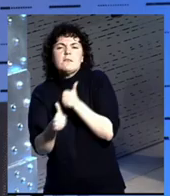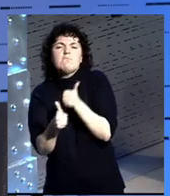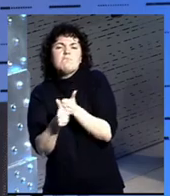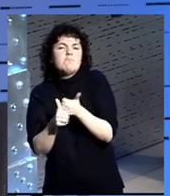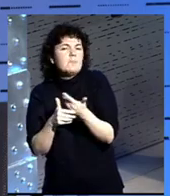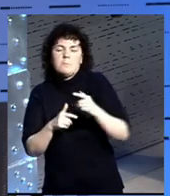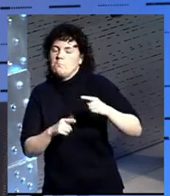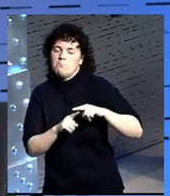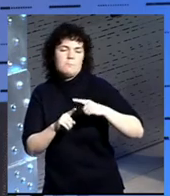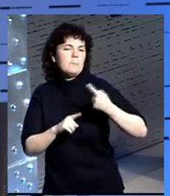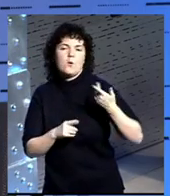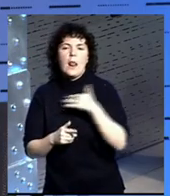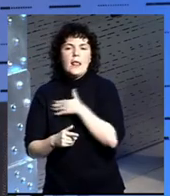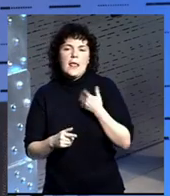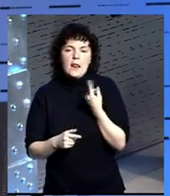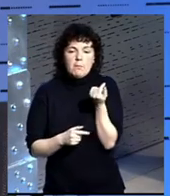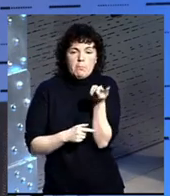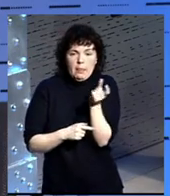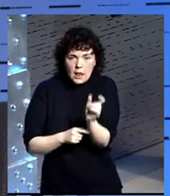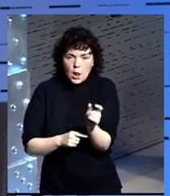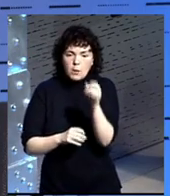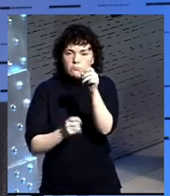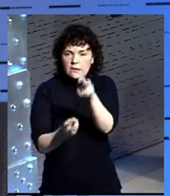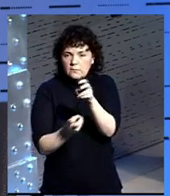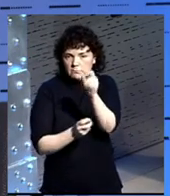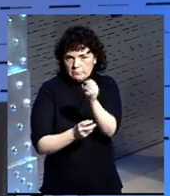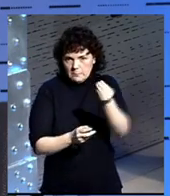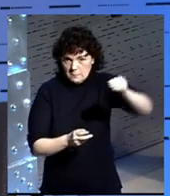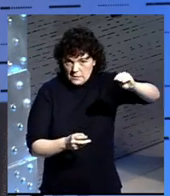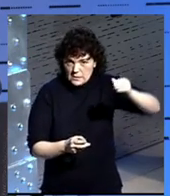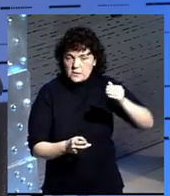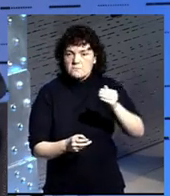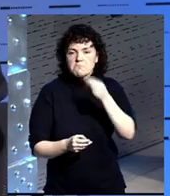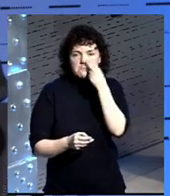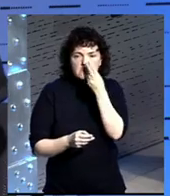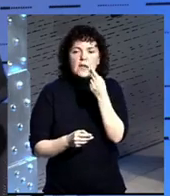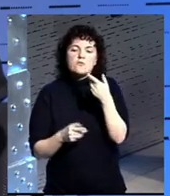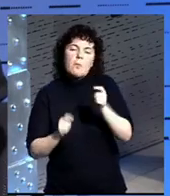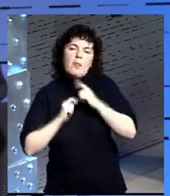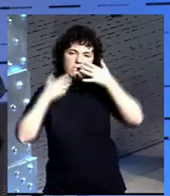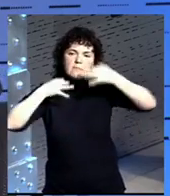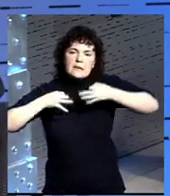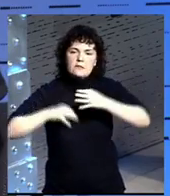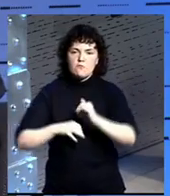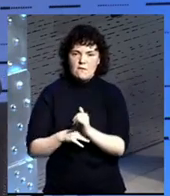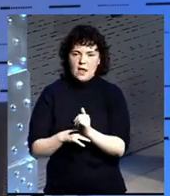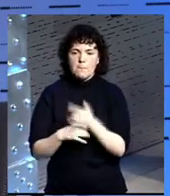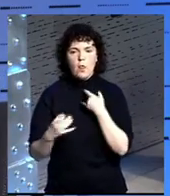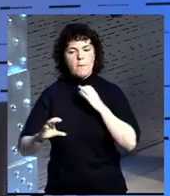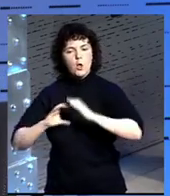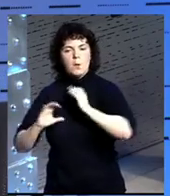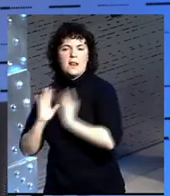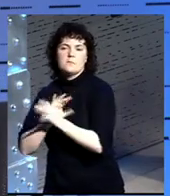mismo, sigue siendo liquidez, rentabilidad, y eso pues incorpora riesgo, y lo que pasa es que hay que comunicar mejor el